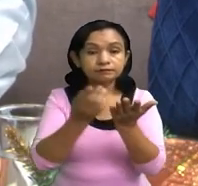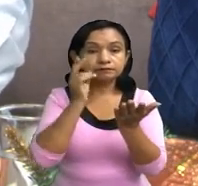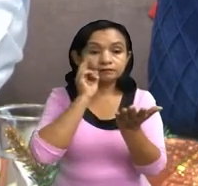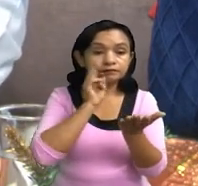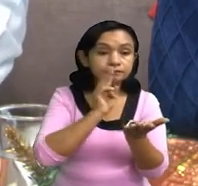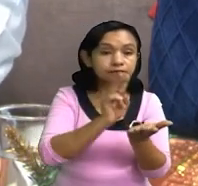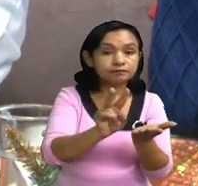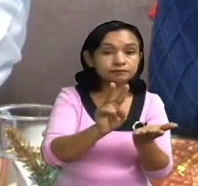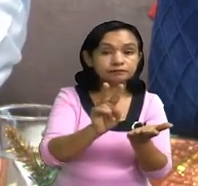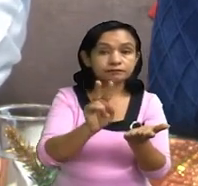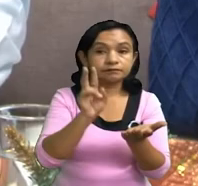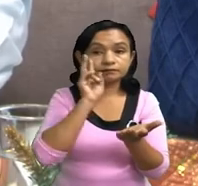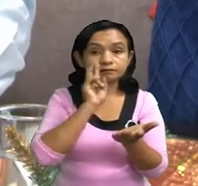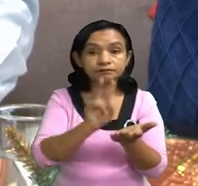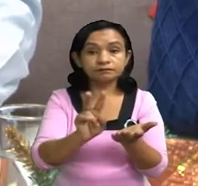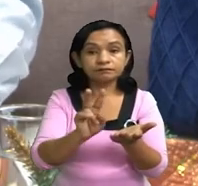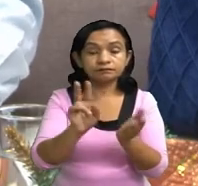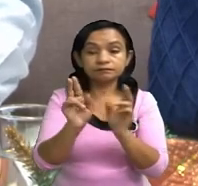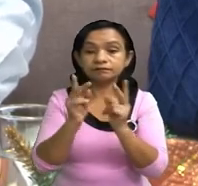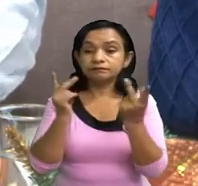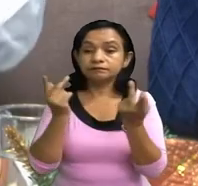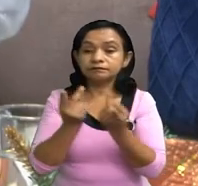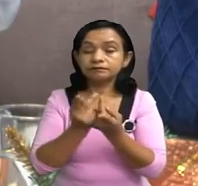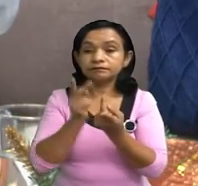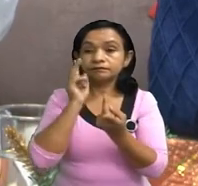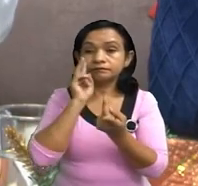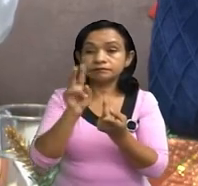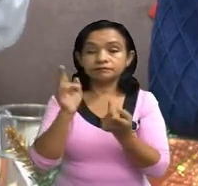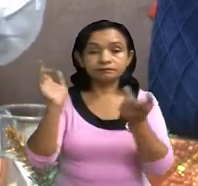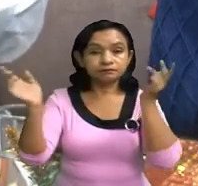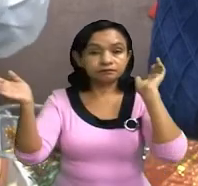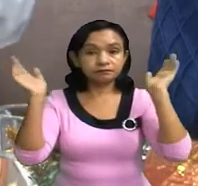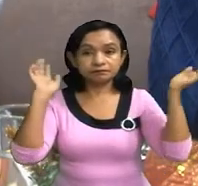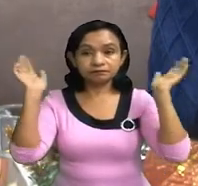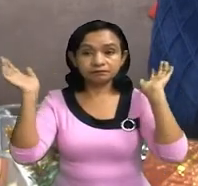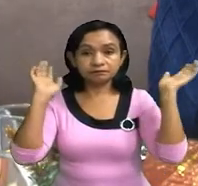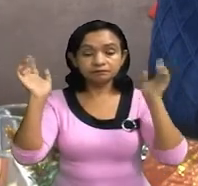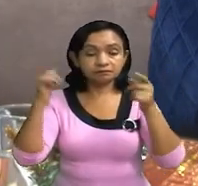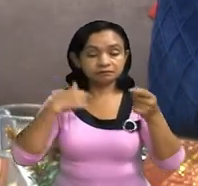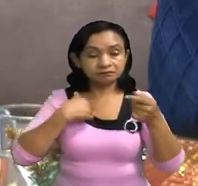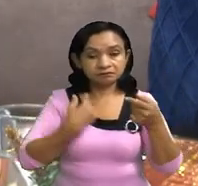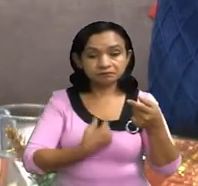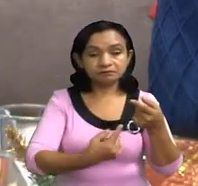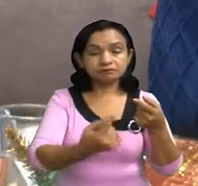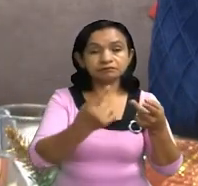que nos ven el pueblo? Yo voy al mercado, yo voy